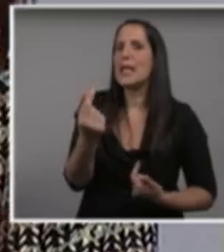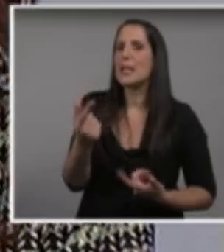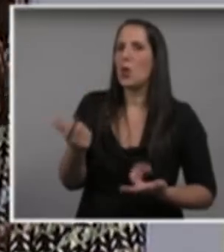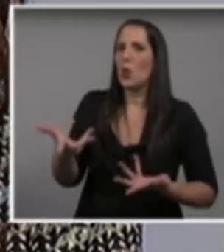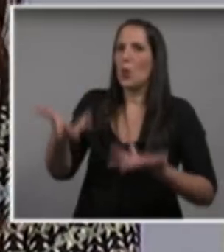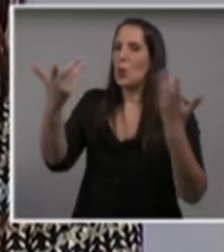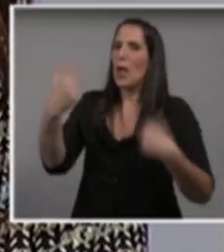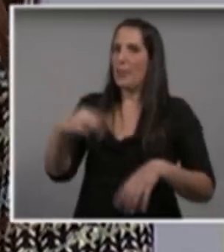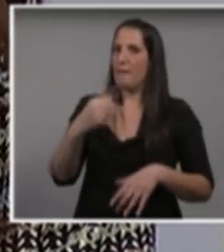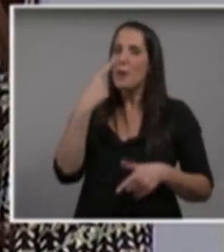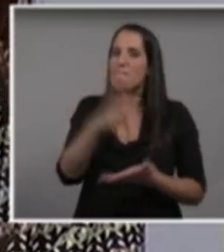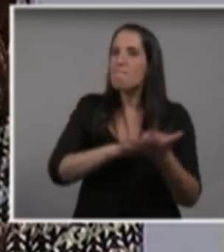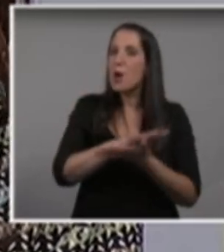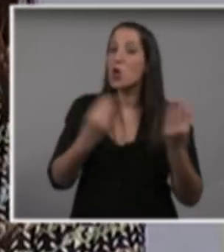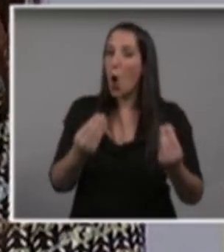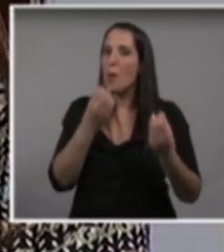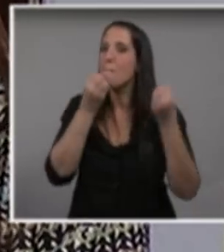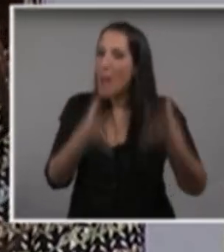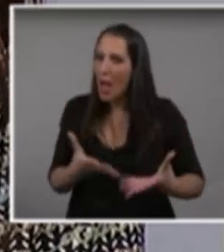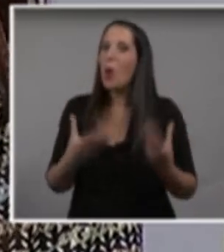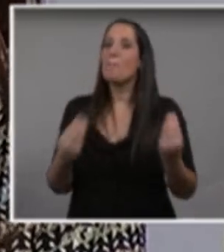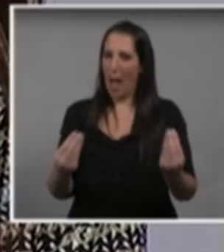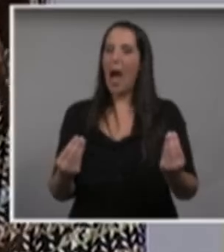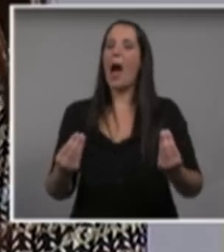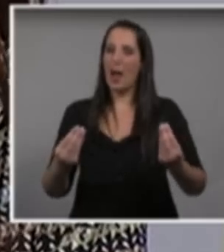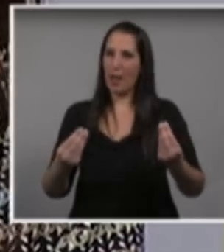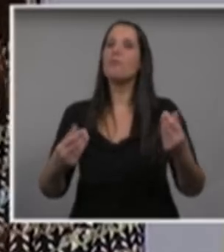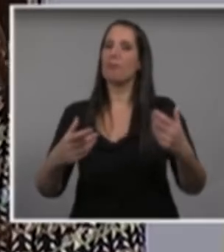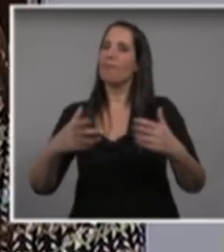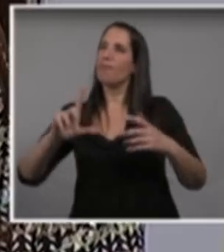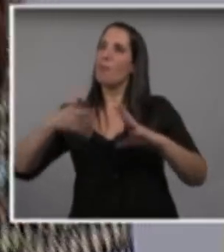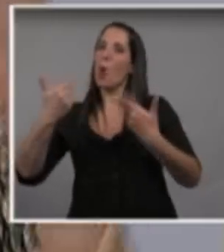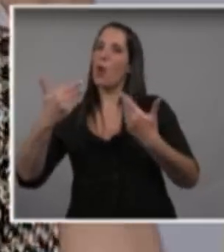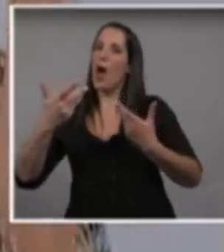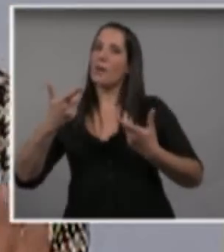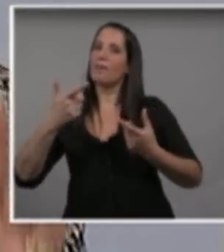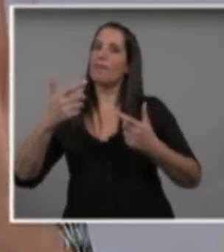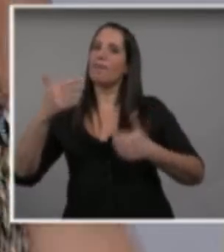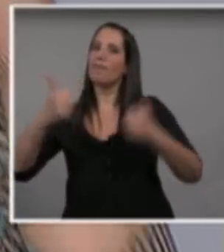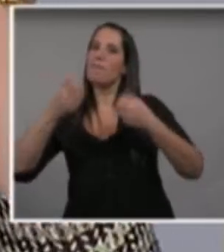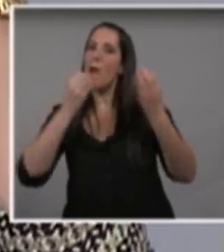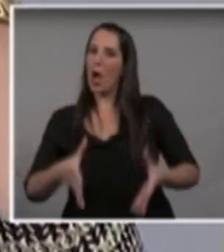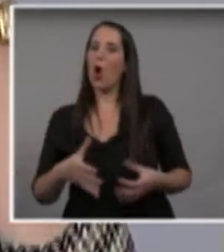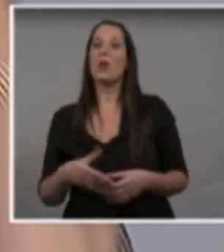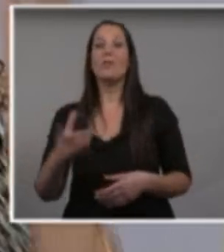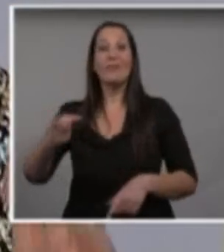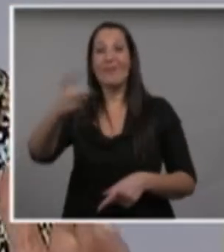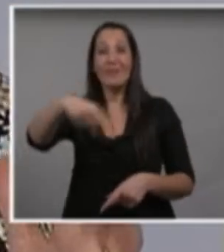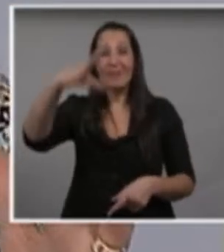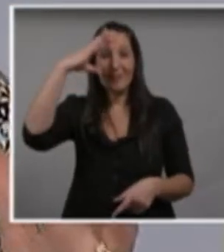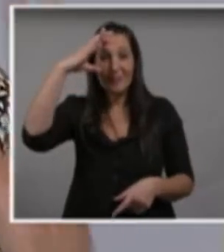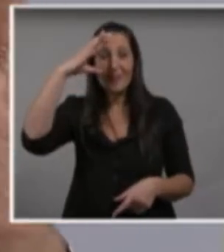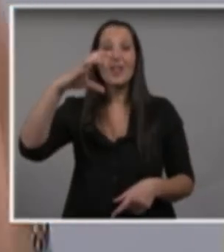través de la logística, a través de la inversión, para poder competir también. Porque los commodities, grábenselo en la